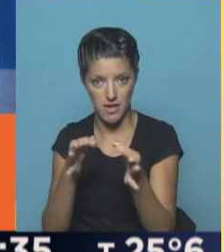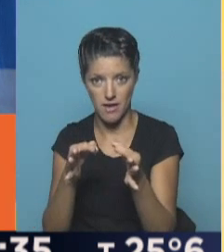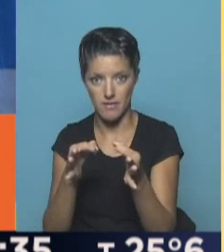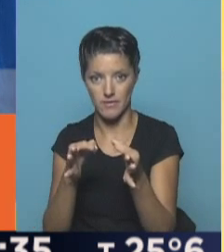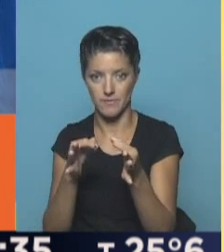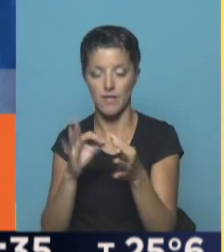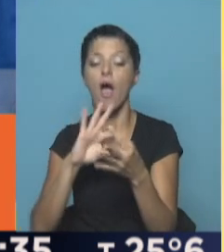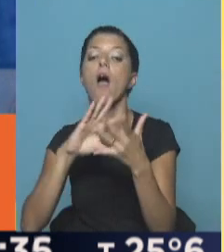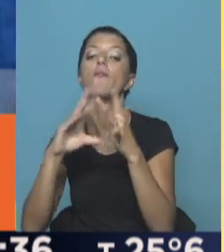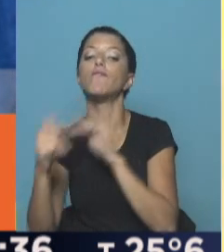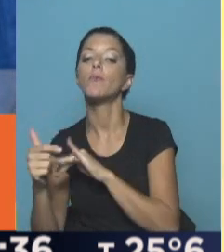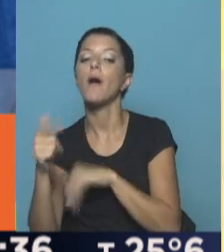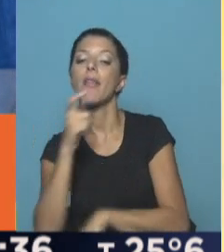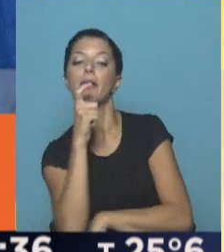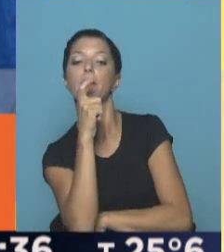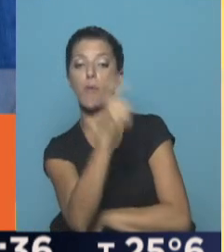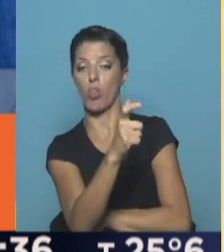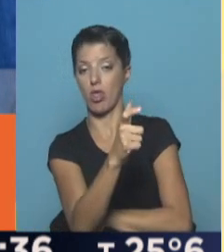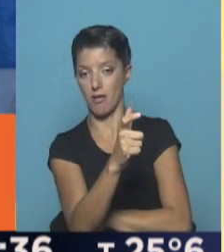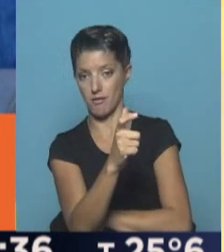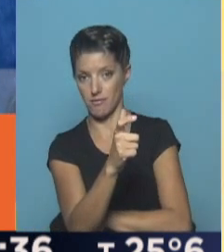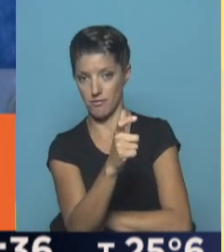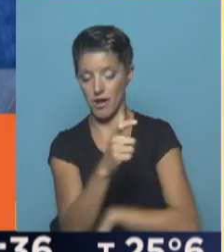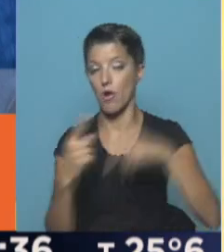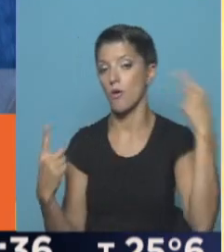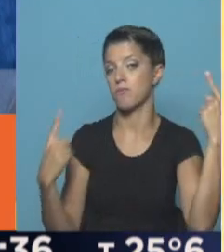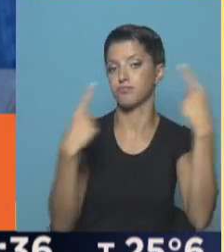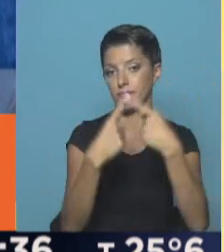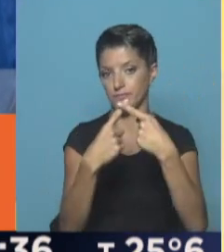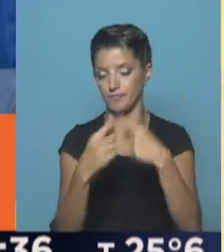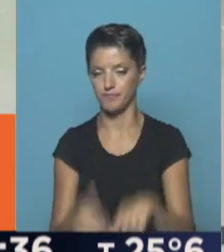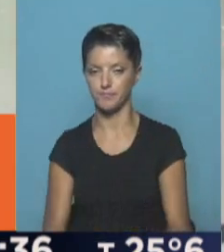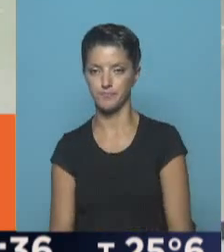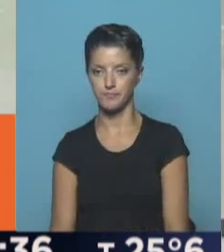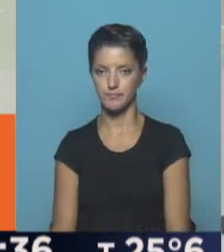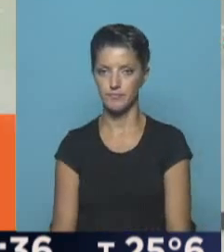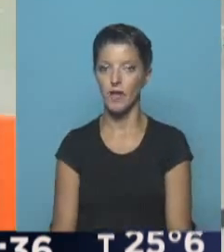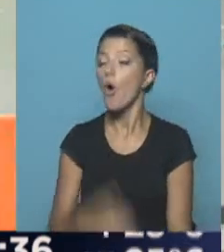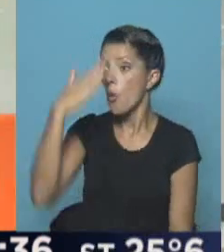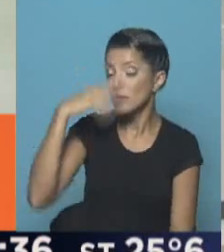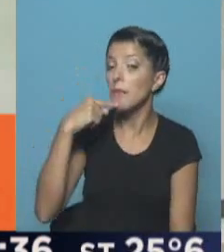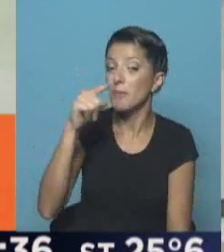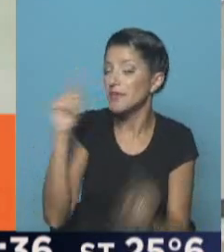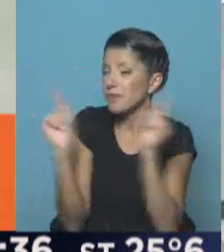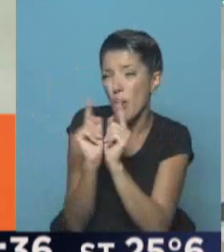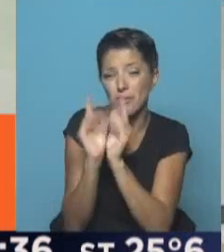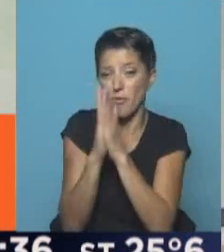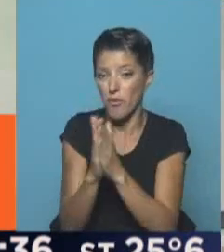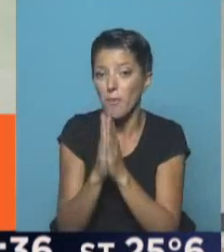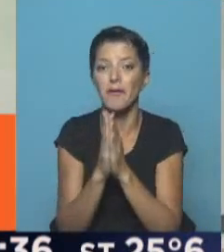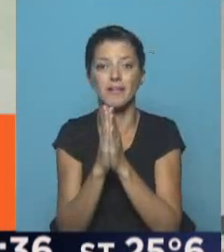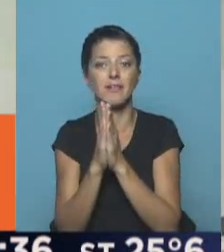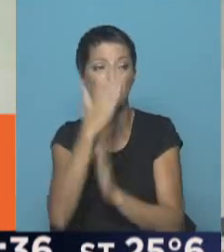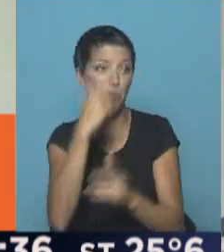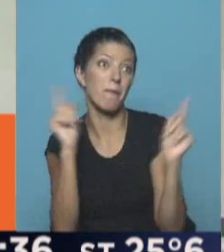una respuesta a este avance de actores que se enfrentan a Occidente. Alberto, Natalia te va a hacer la última brevísima pregunta y te vamos a pedir